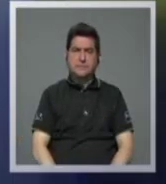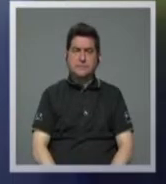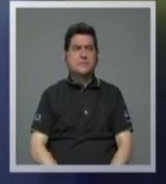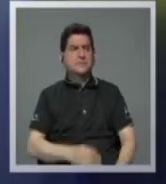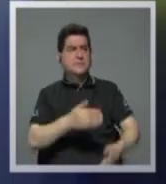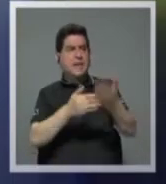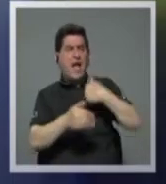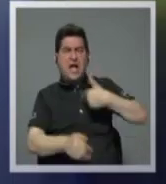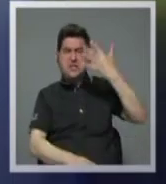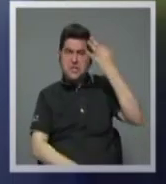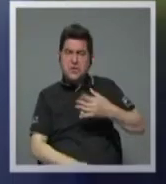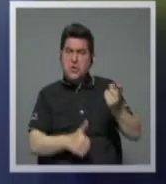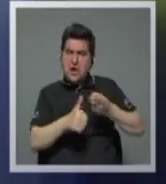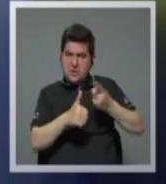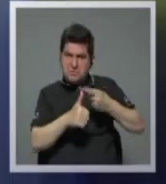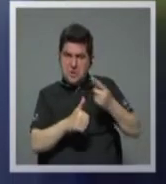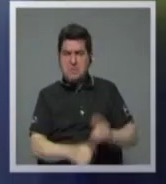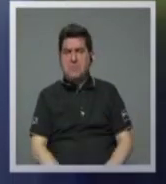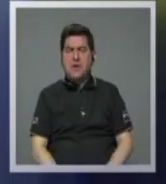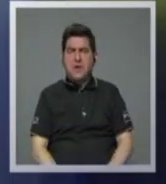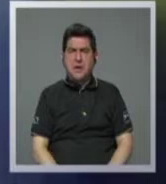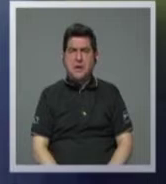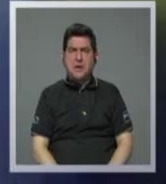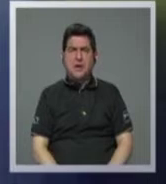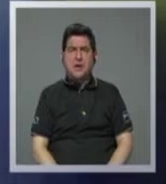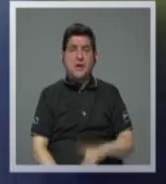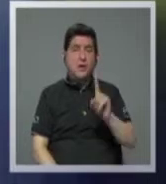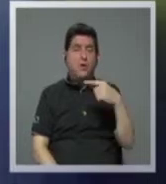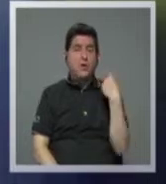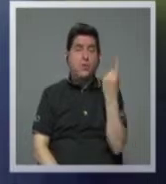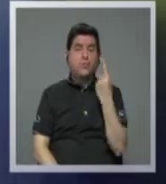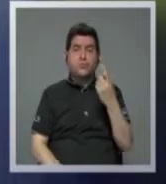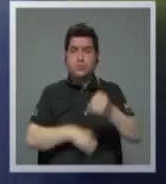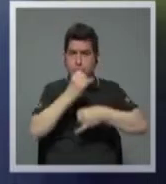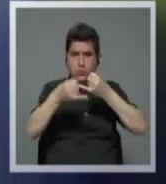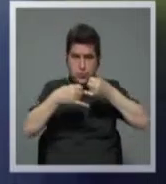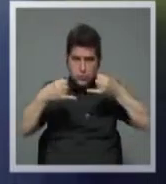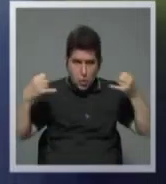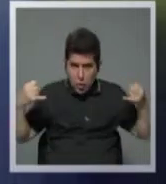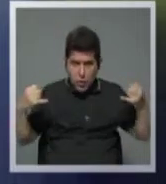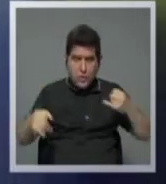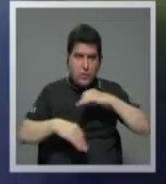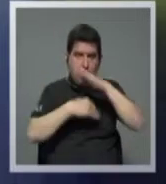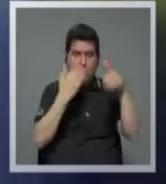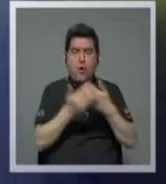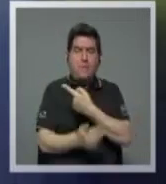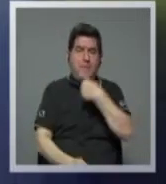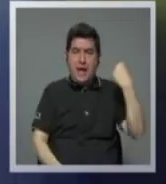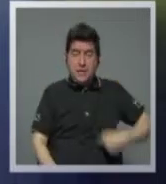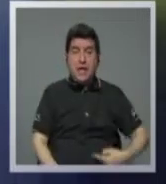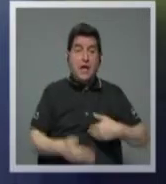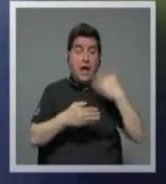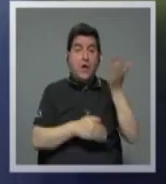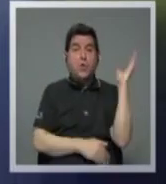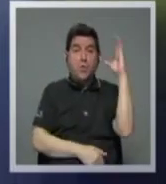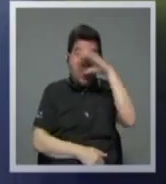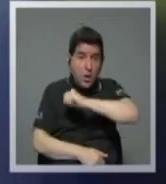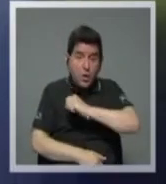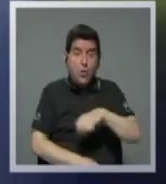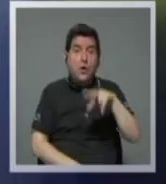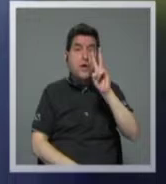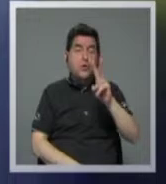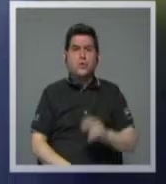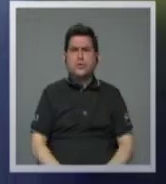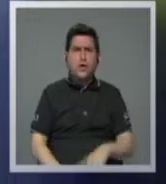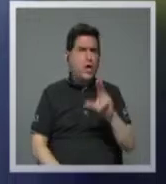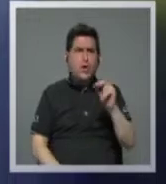antes yo primero creía que había un solo idioma en toda China, luego me enteré de que había 2 y resulta